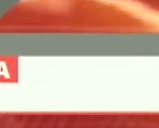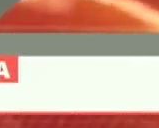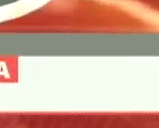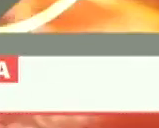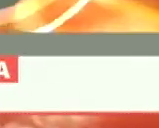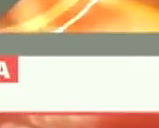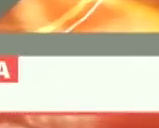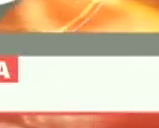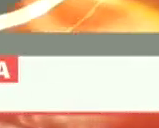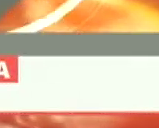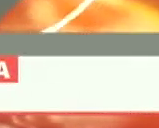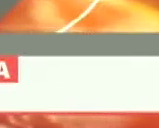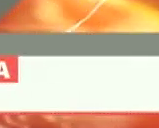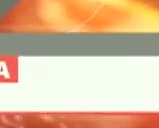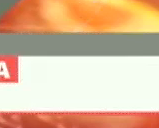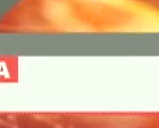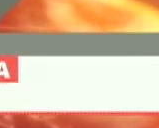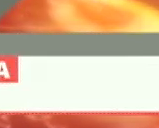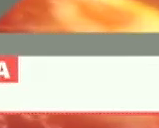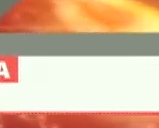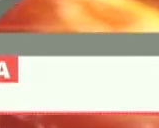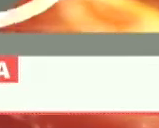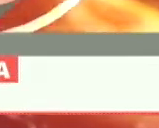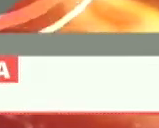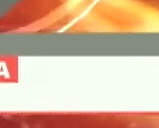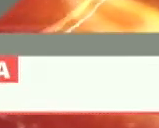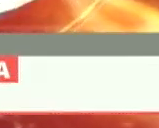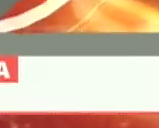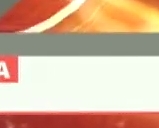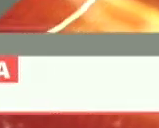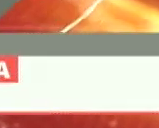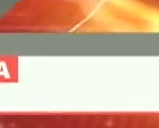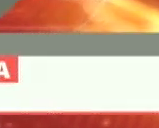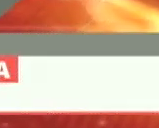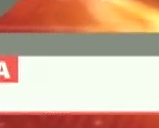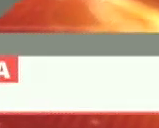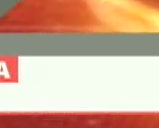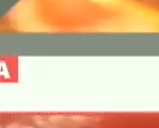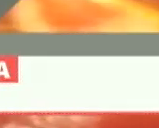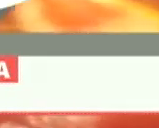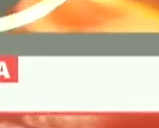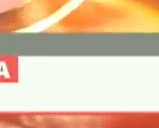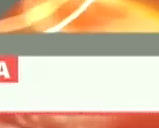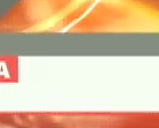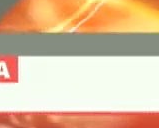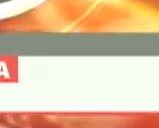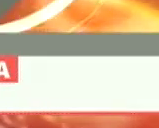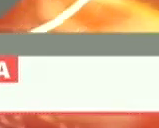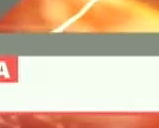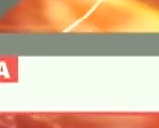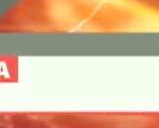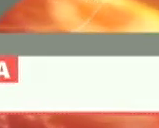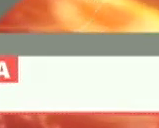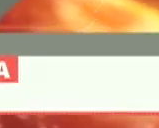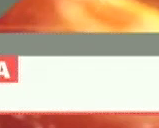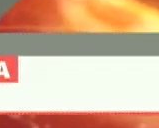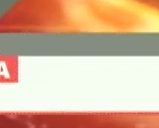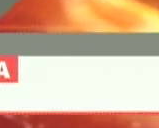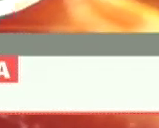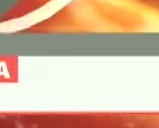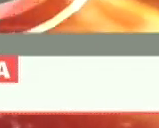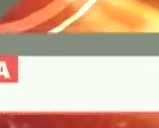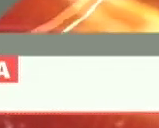espacios, donde sembramos maíz, yuca y frijol. Tenemos 43 patios